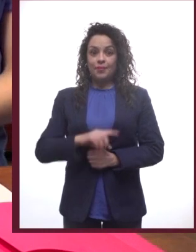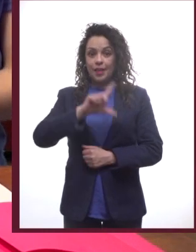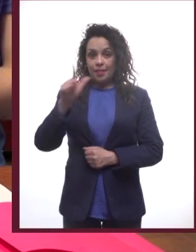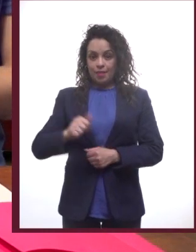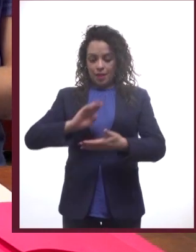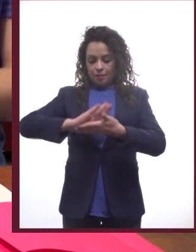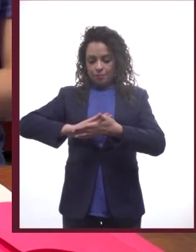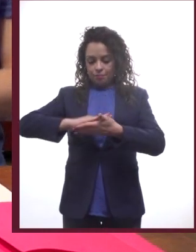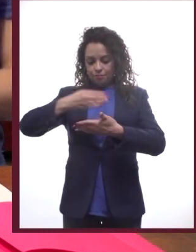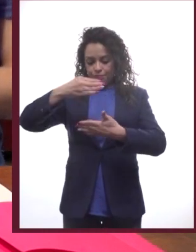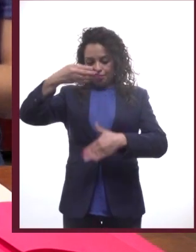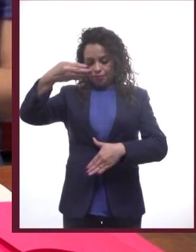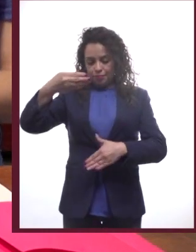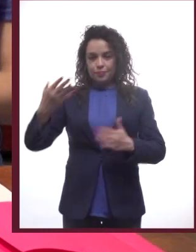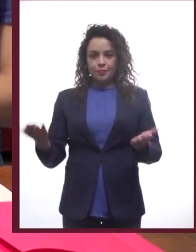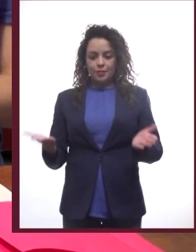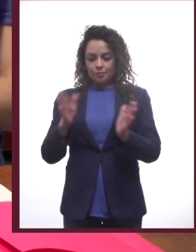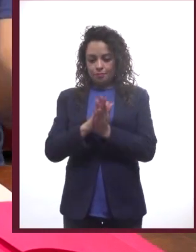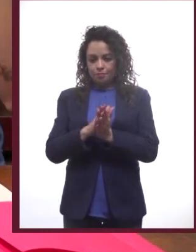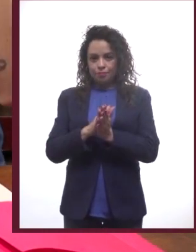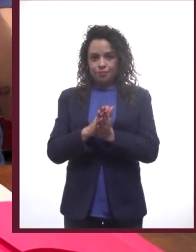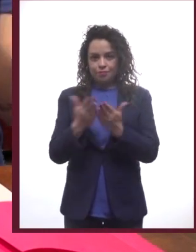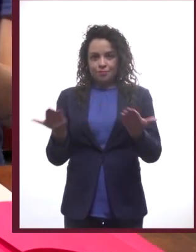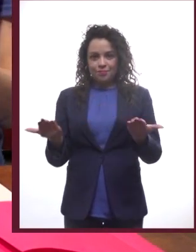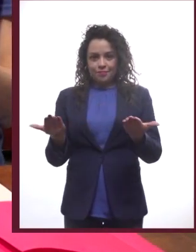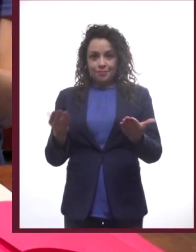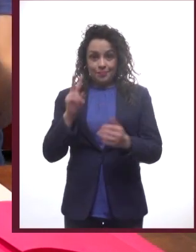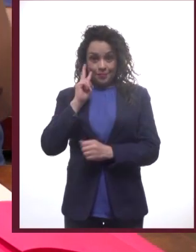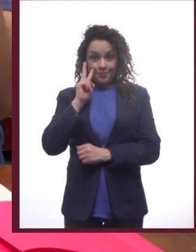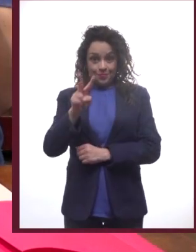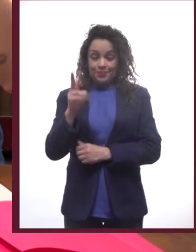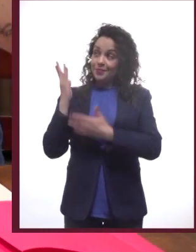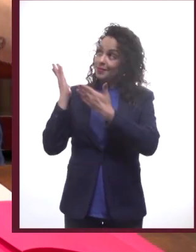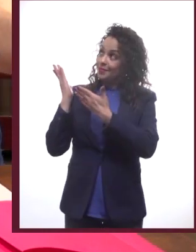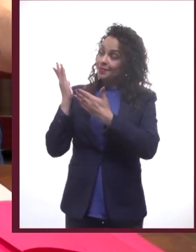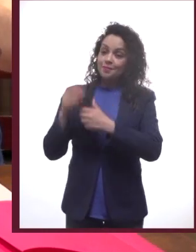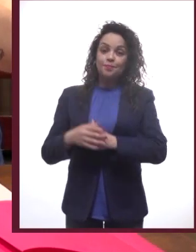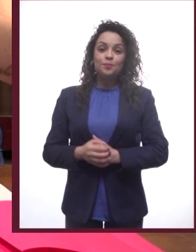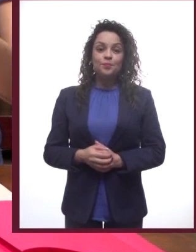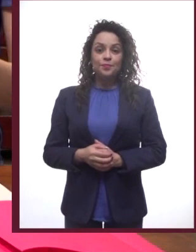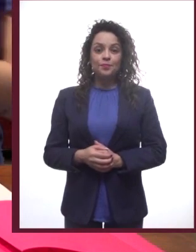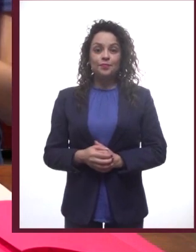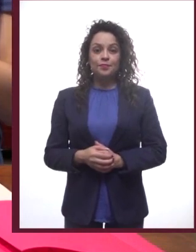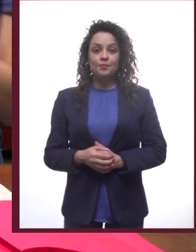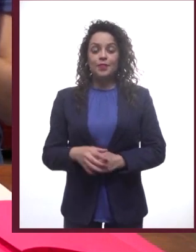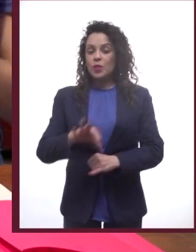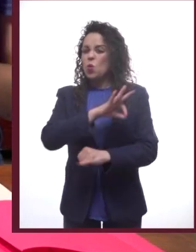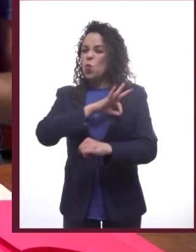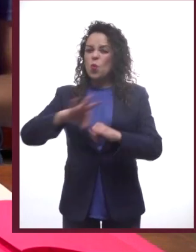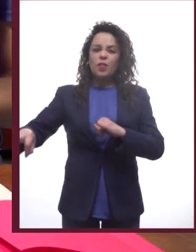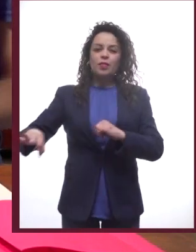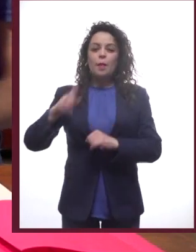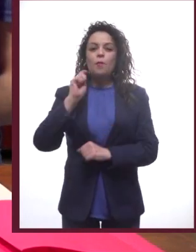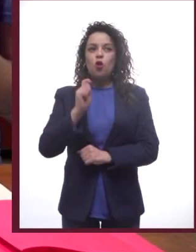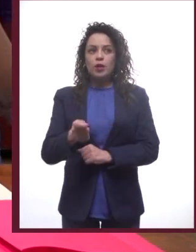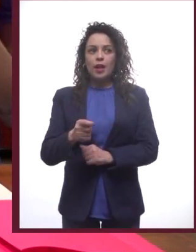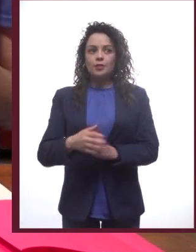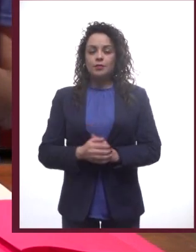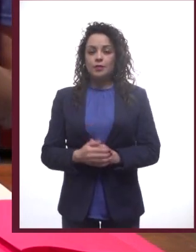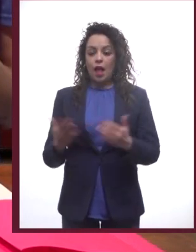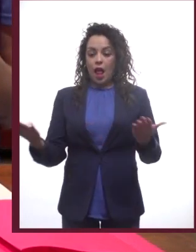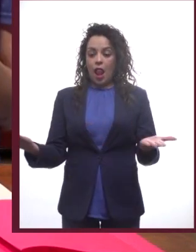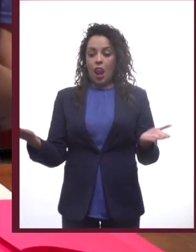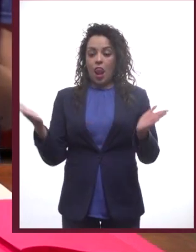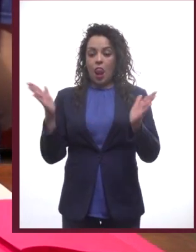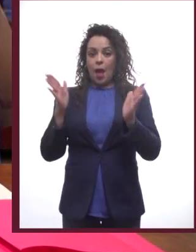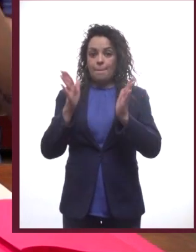Extendemos de manera que nos queden 4 secciones a lo largo del papel y 2 a lo ancho. Por último,